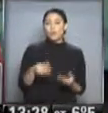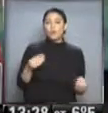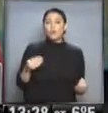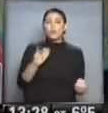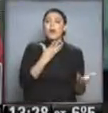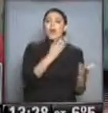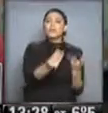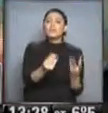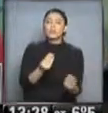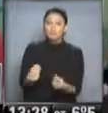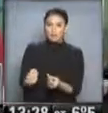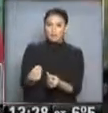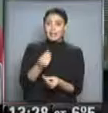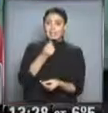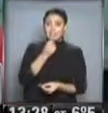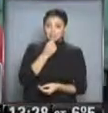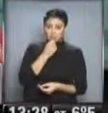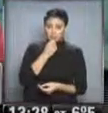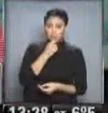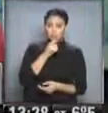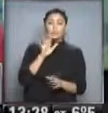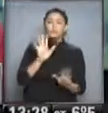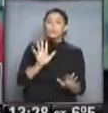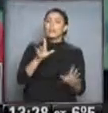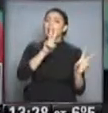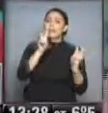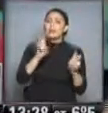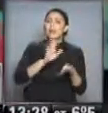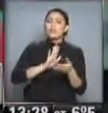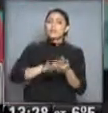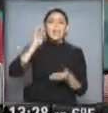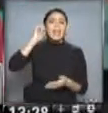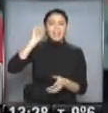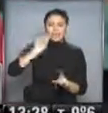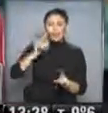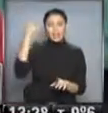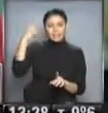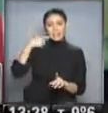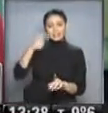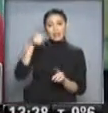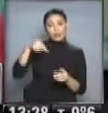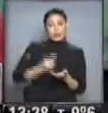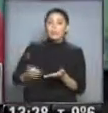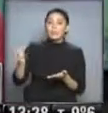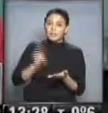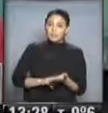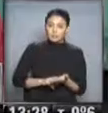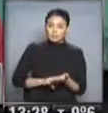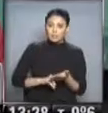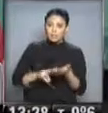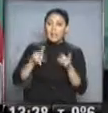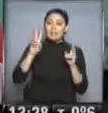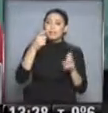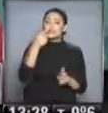los ayuda, en realidad, a los que no están? Porque no es un tema de edad, lo decíamos en aquel momento y lo decimos en este. Es un